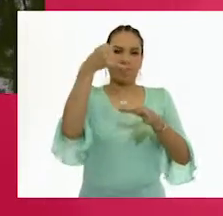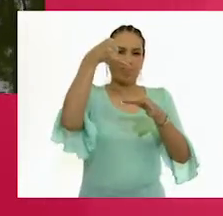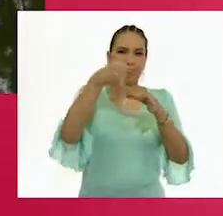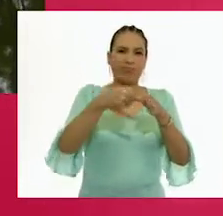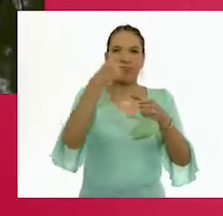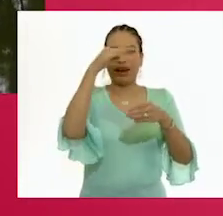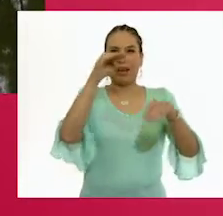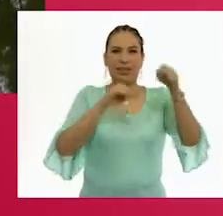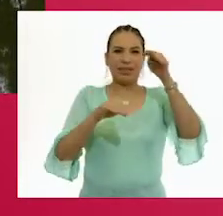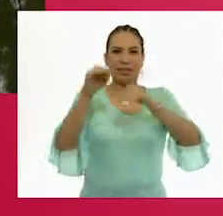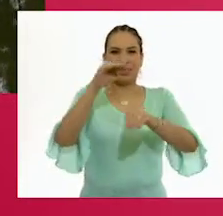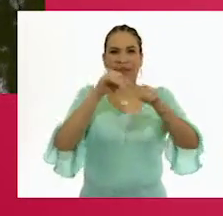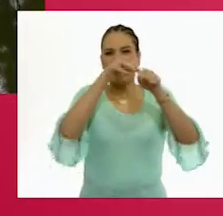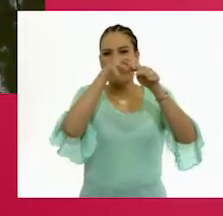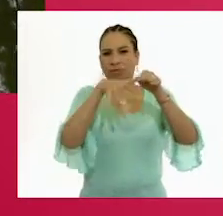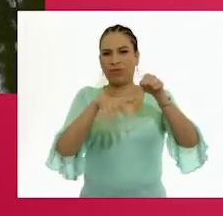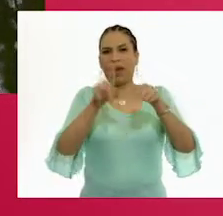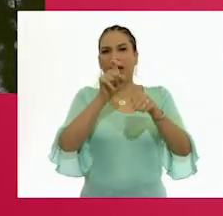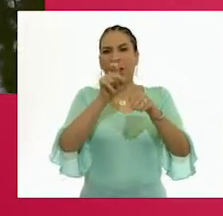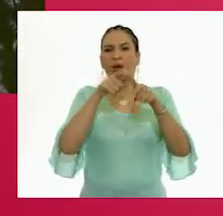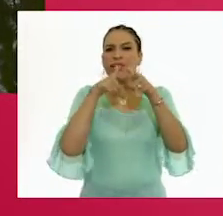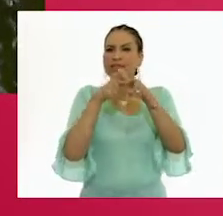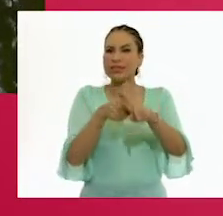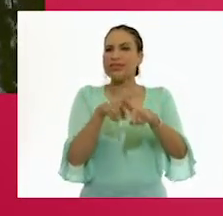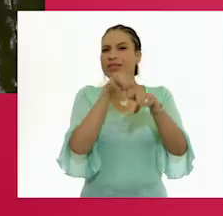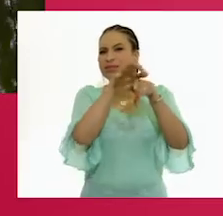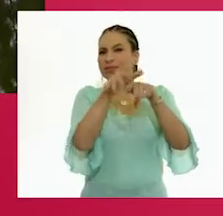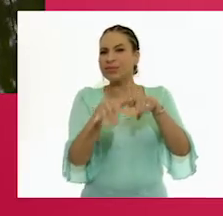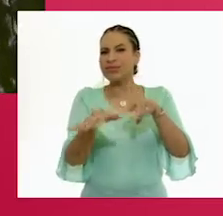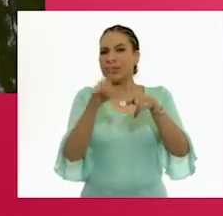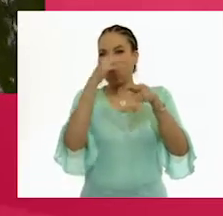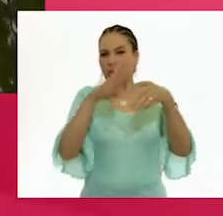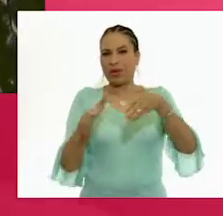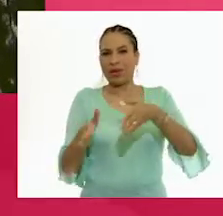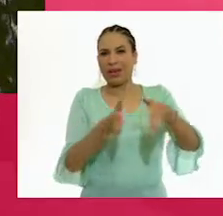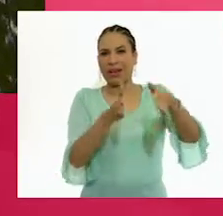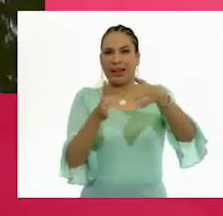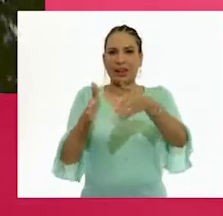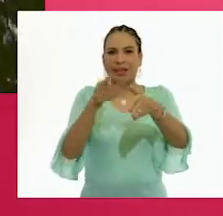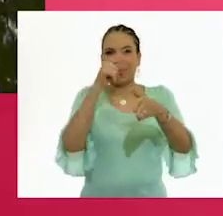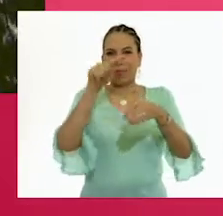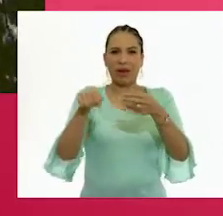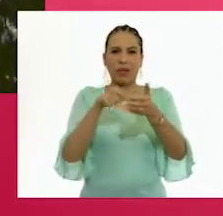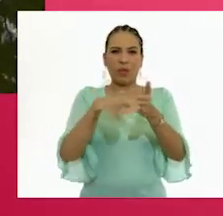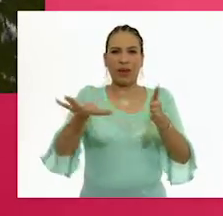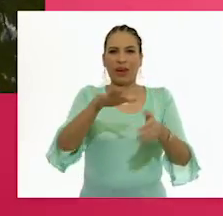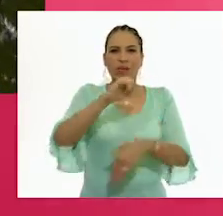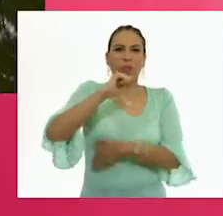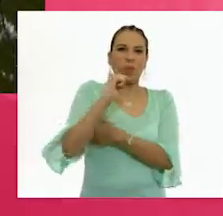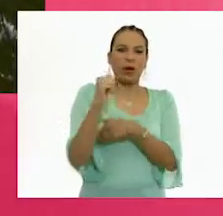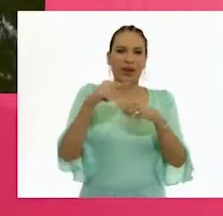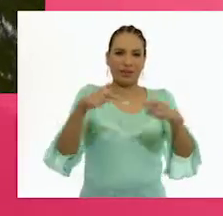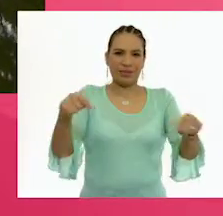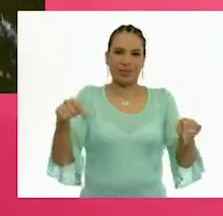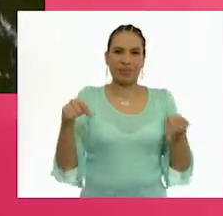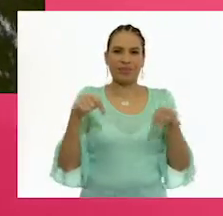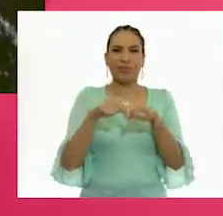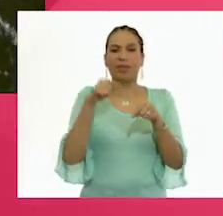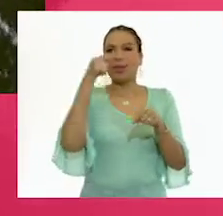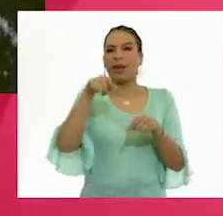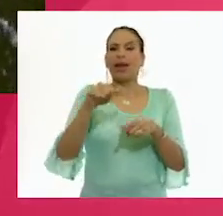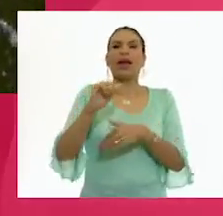cerro para que el agua brotara en forma continua y se hizo un canal para que abrevara en esta cisterna. La idea era